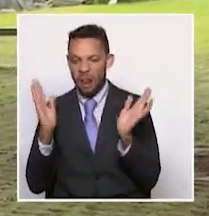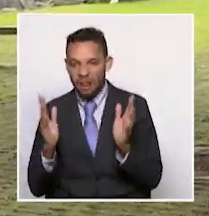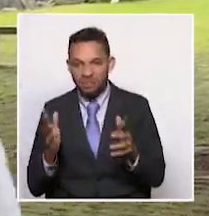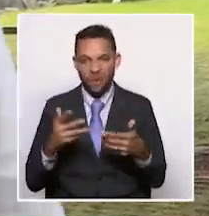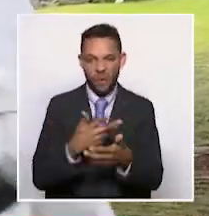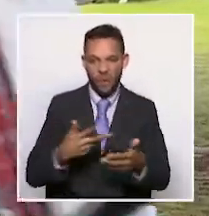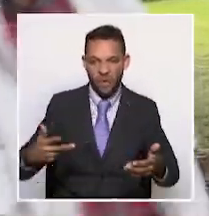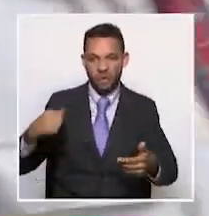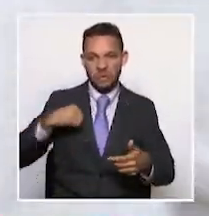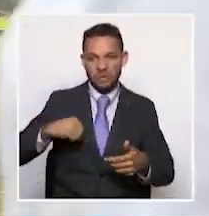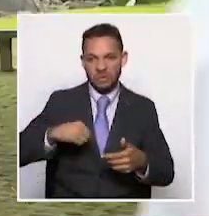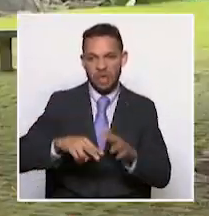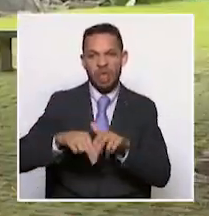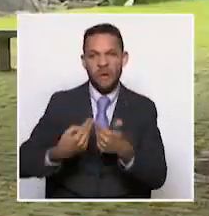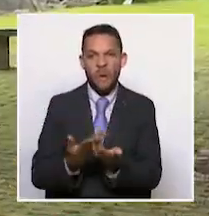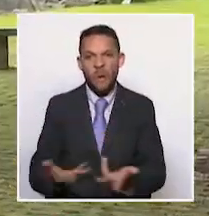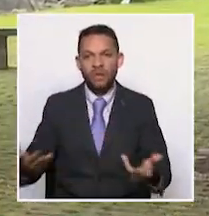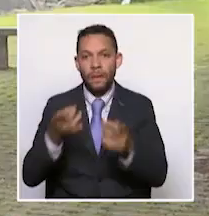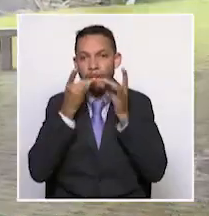prostitución.